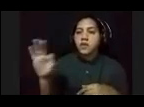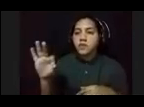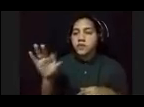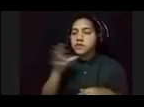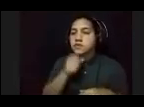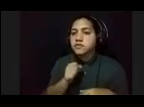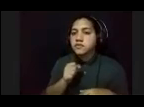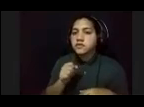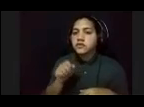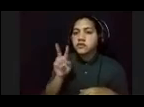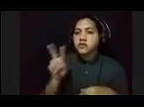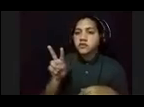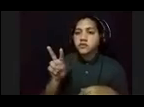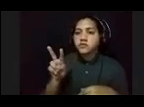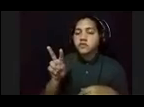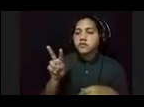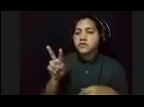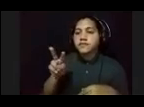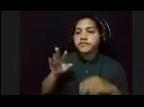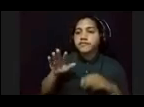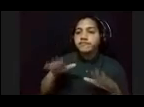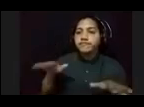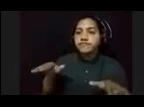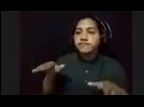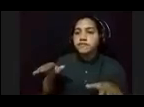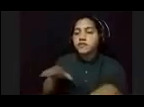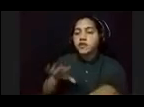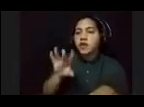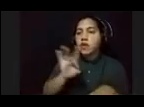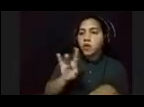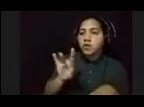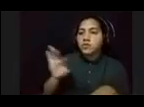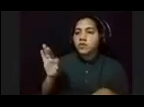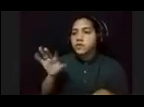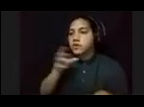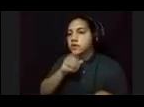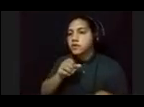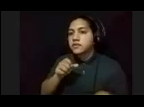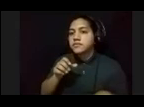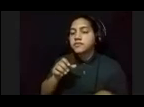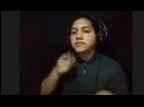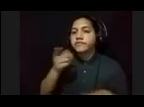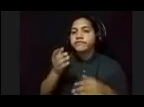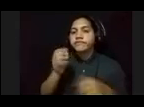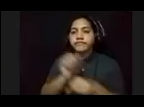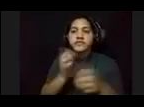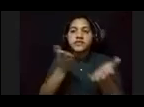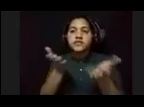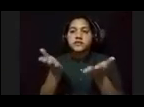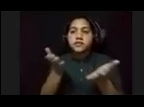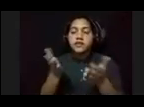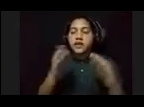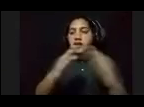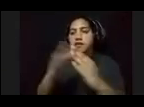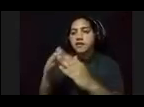encontré dos niños de 8 y 9 años respectivamente, trabajando como sirvientes en casas particulares.